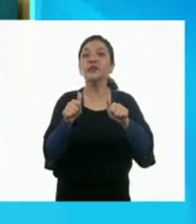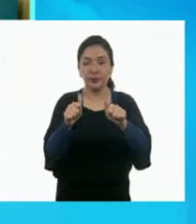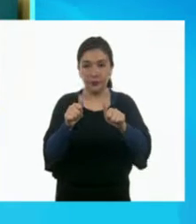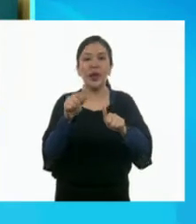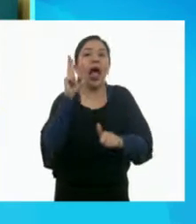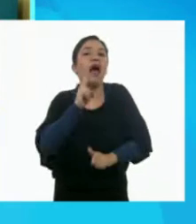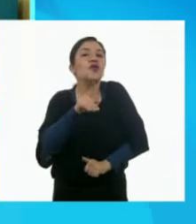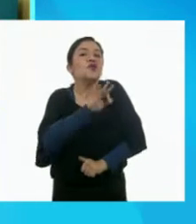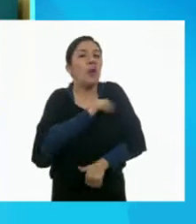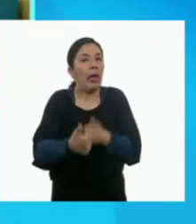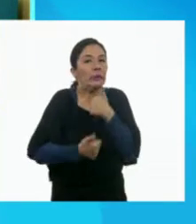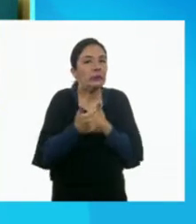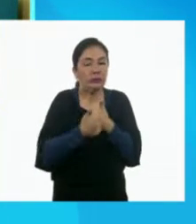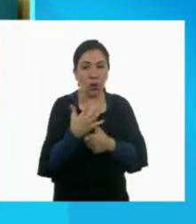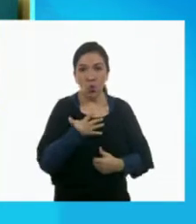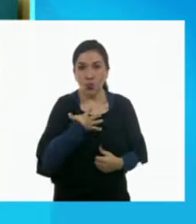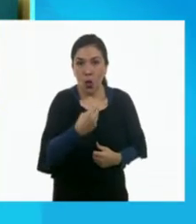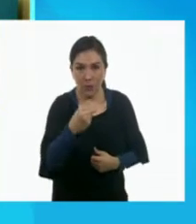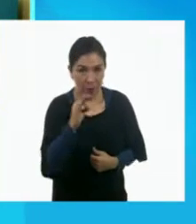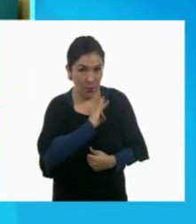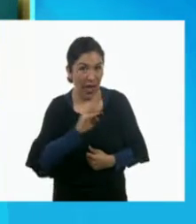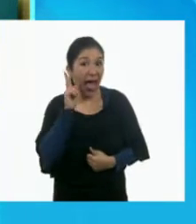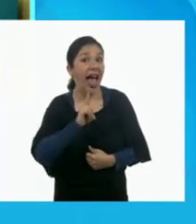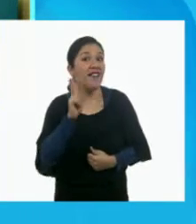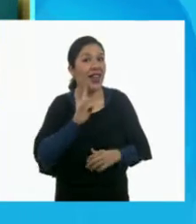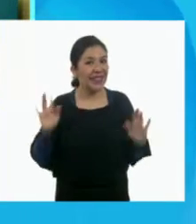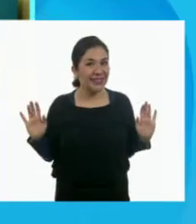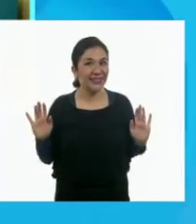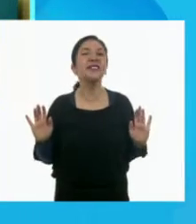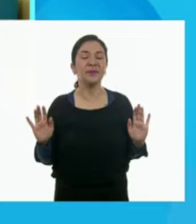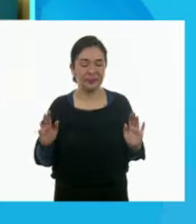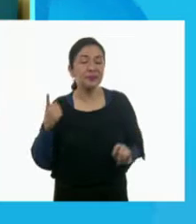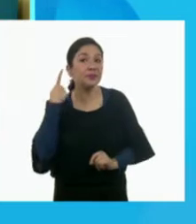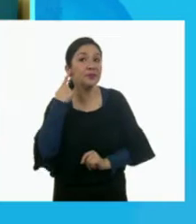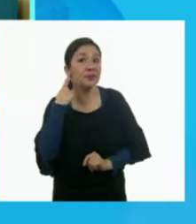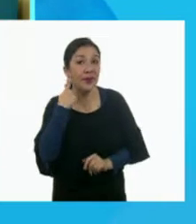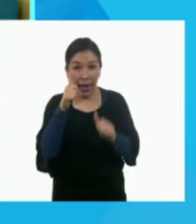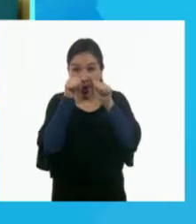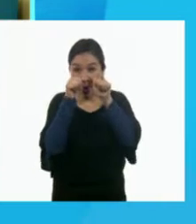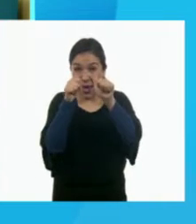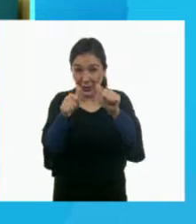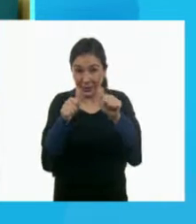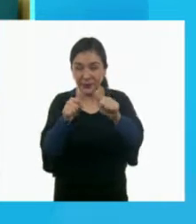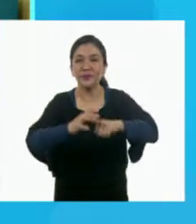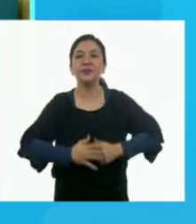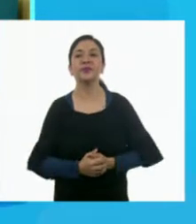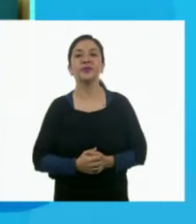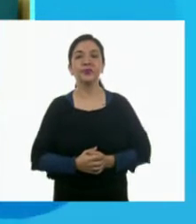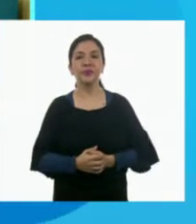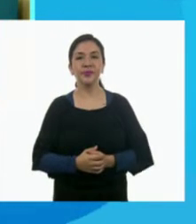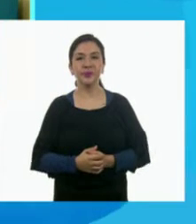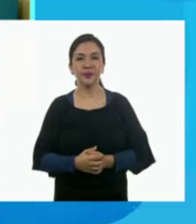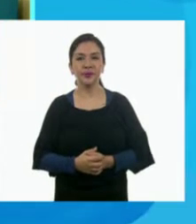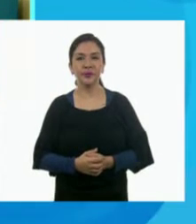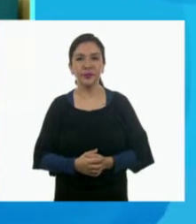ver si tú puedes hacer lo mismo que yo. ¿Estás listo? Escucha, pon mucha atención.